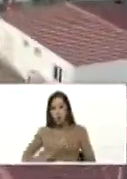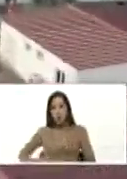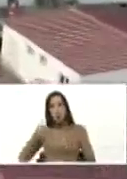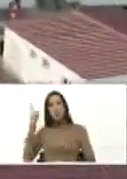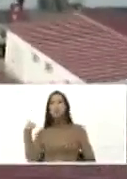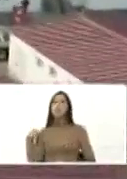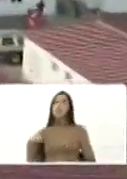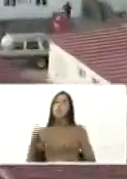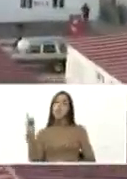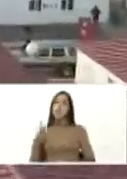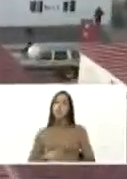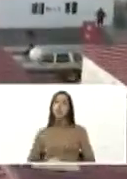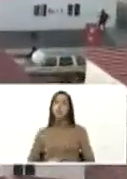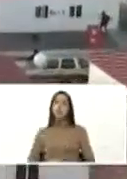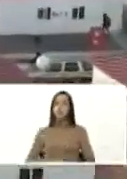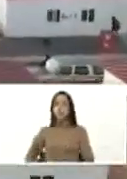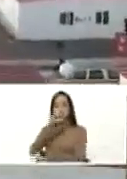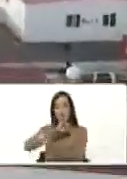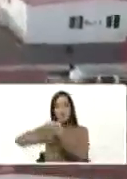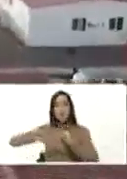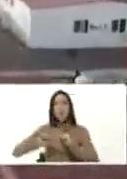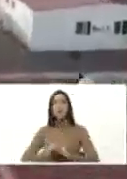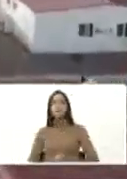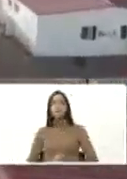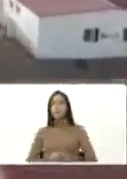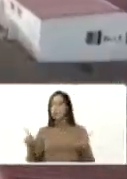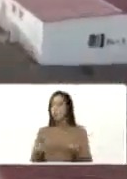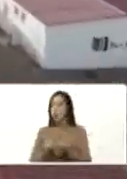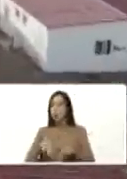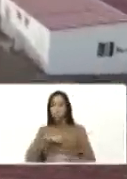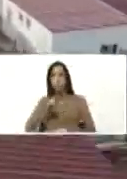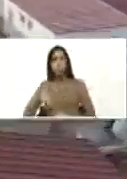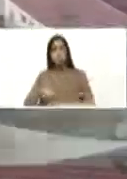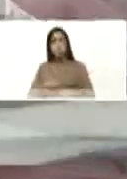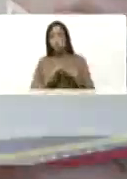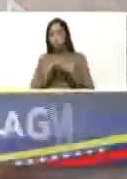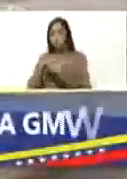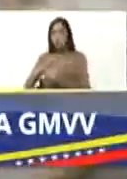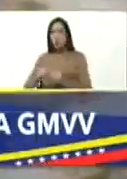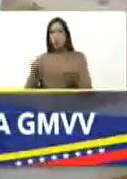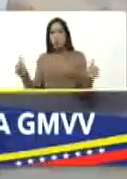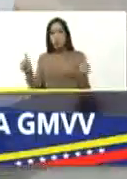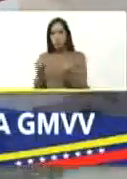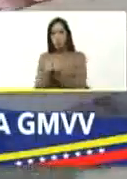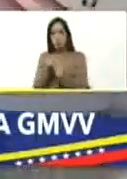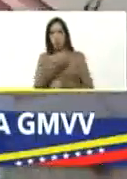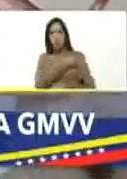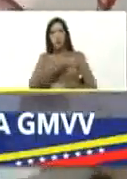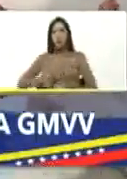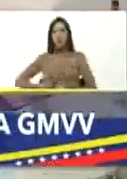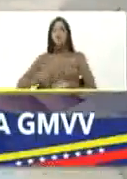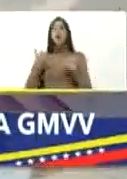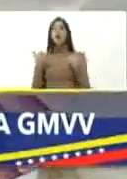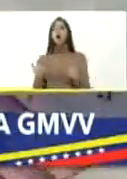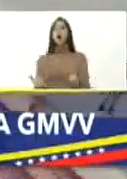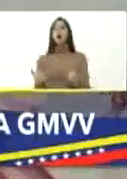tenido que enfrentar, así como nosotros como pueblo, junto a usted, para que hoy